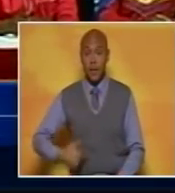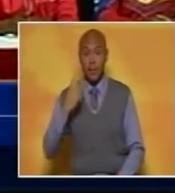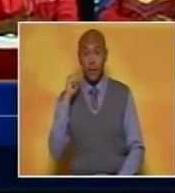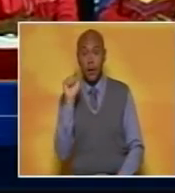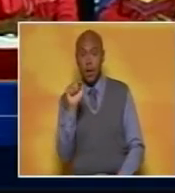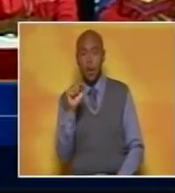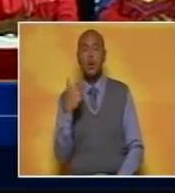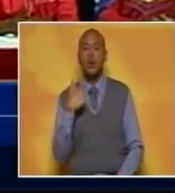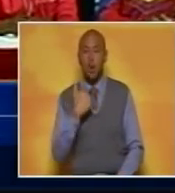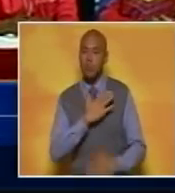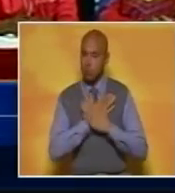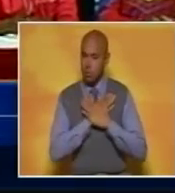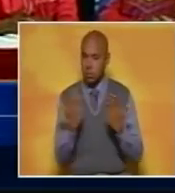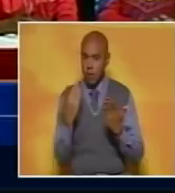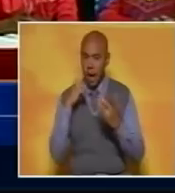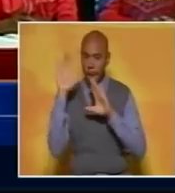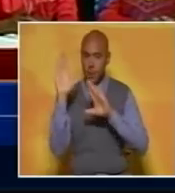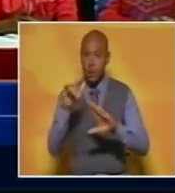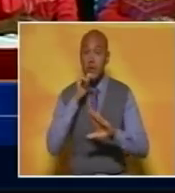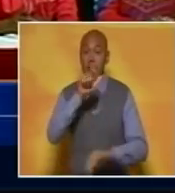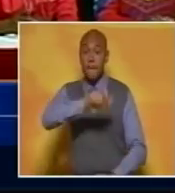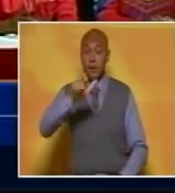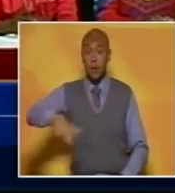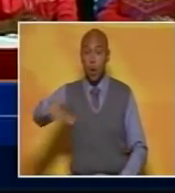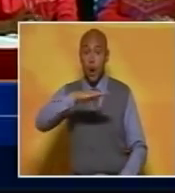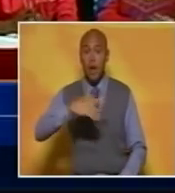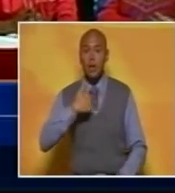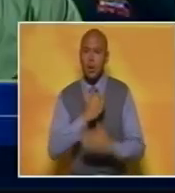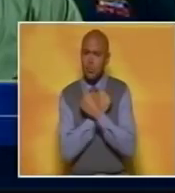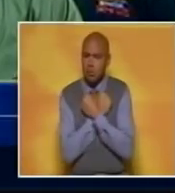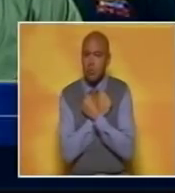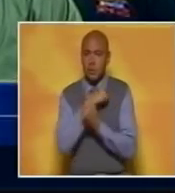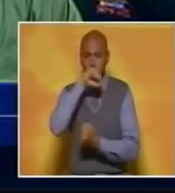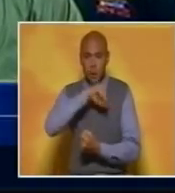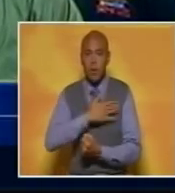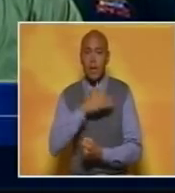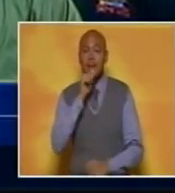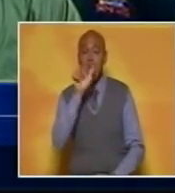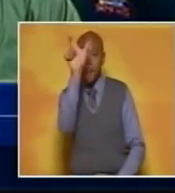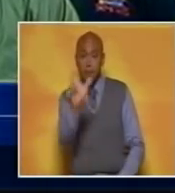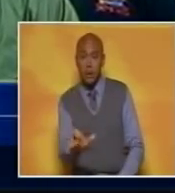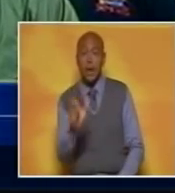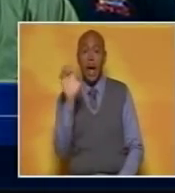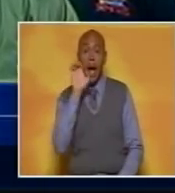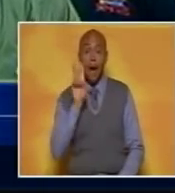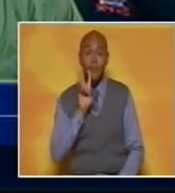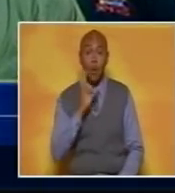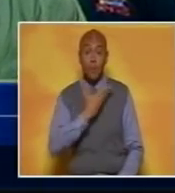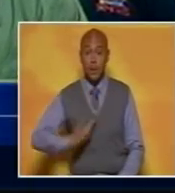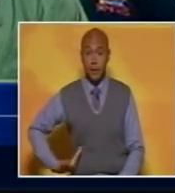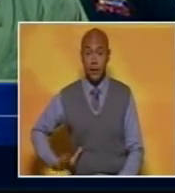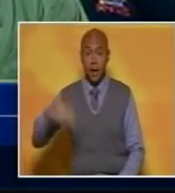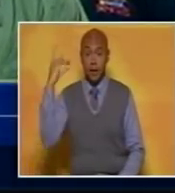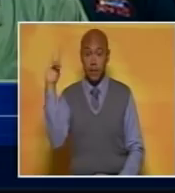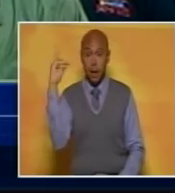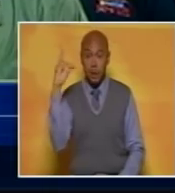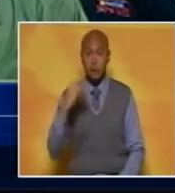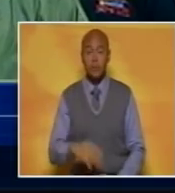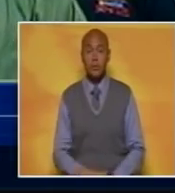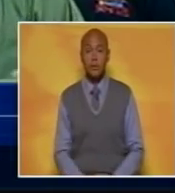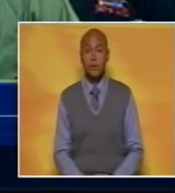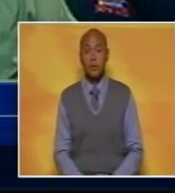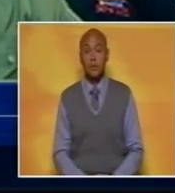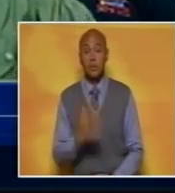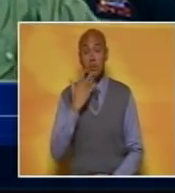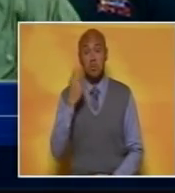Nuestra solidaridad con el pueblo boliviano, nuestro cariño, nuestro afecto con el presidente Evo Morales.